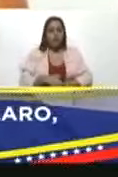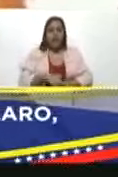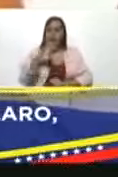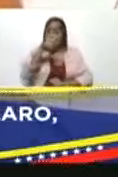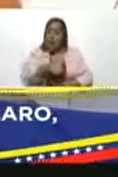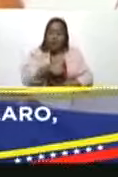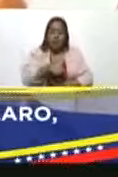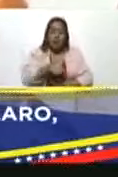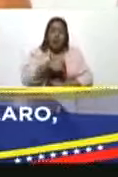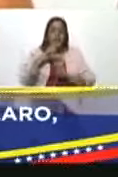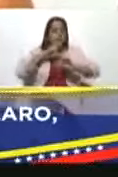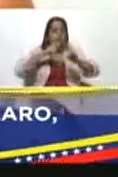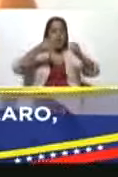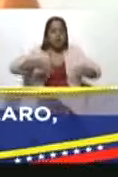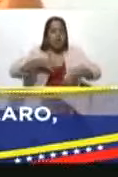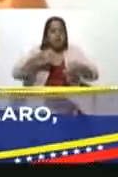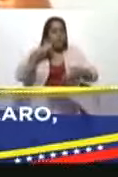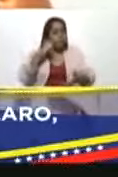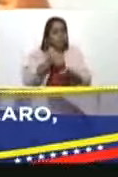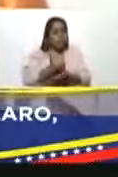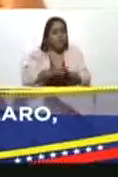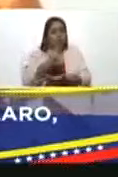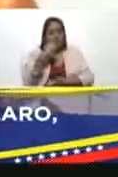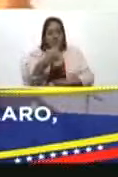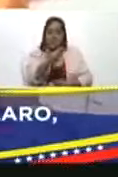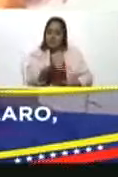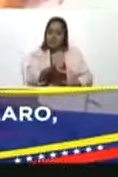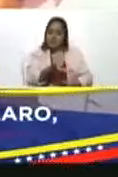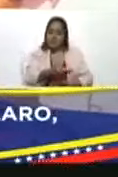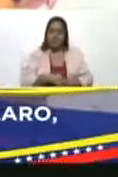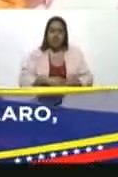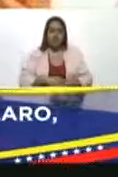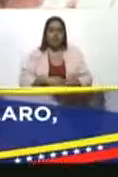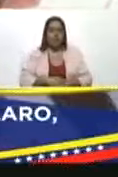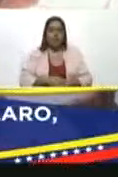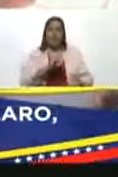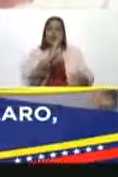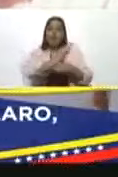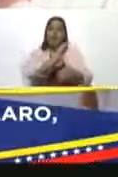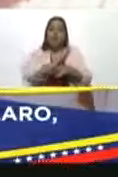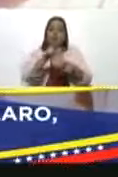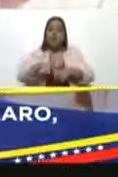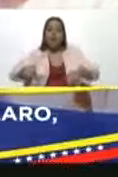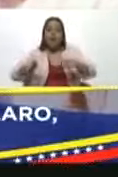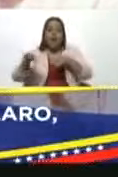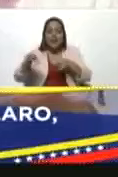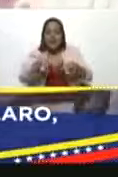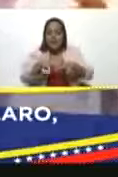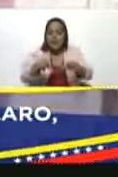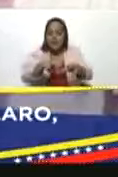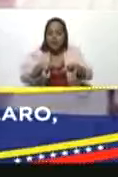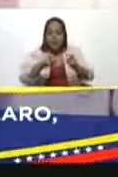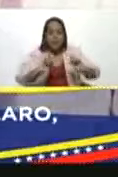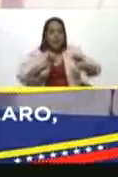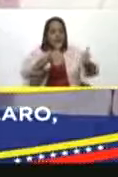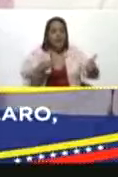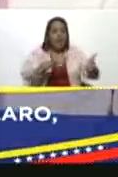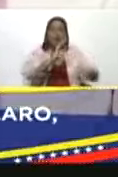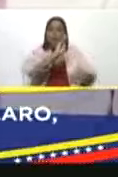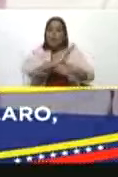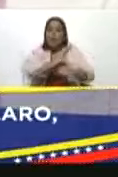y será la clave siempre. Mira lo que dice, ¿ah? Cuidar las cuencas de los ríos,